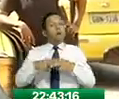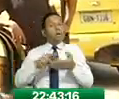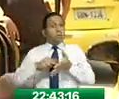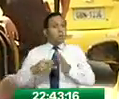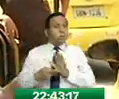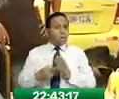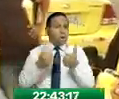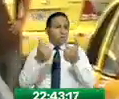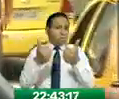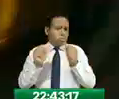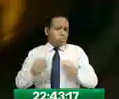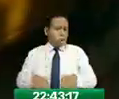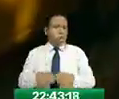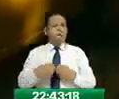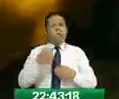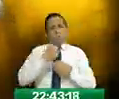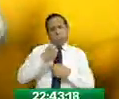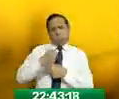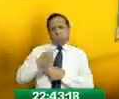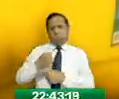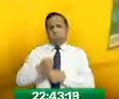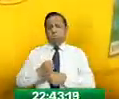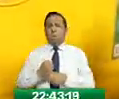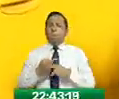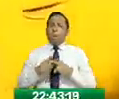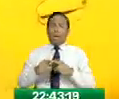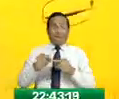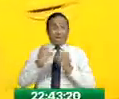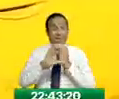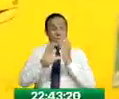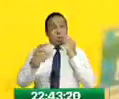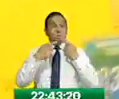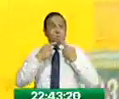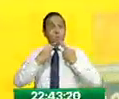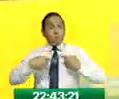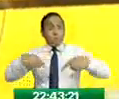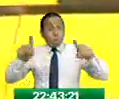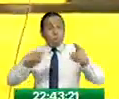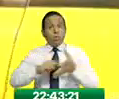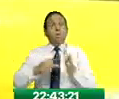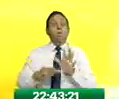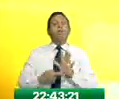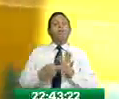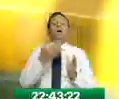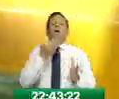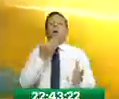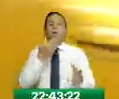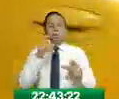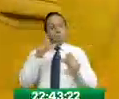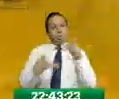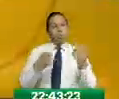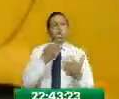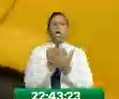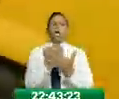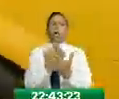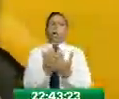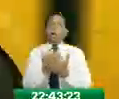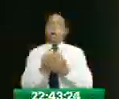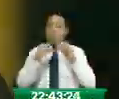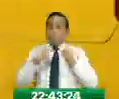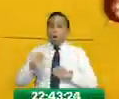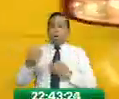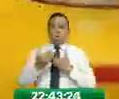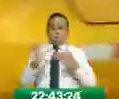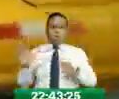tiene una tarifa y está orientado al ciudadano que tiene la capacidad de, de su economía poder utilizar el transporte público. Y